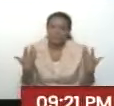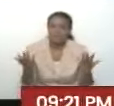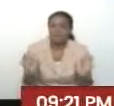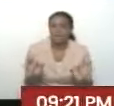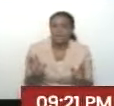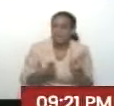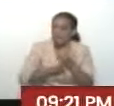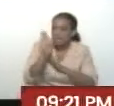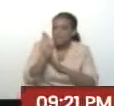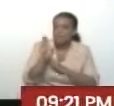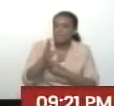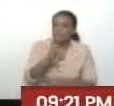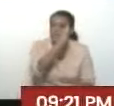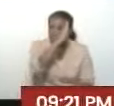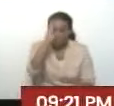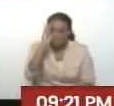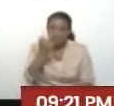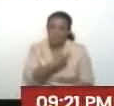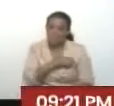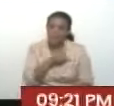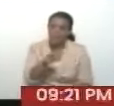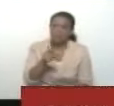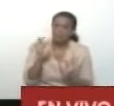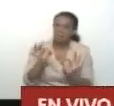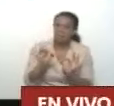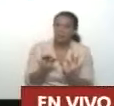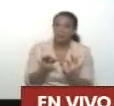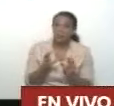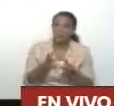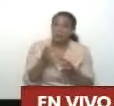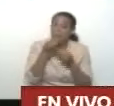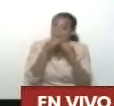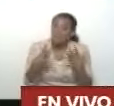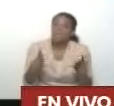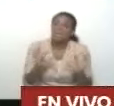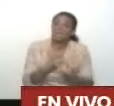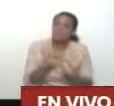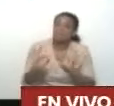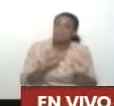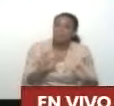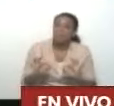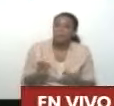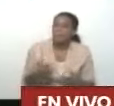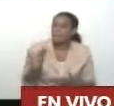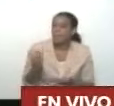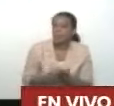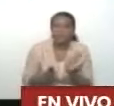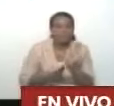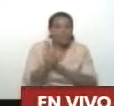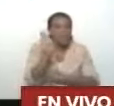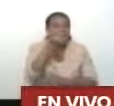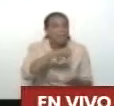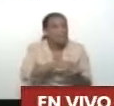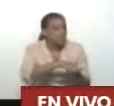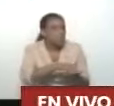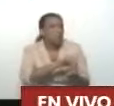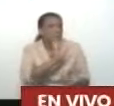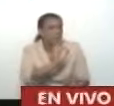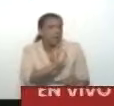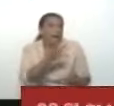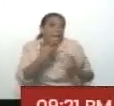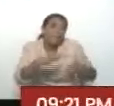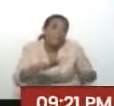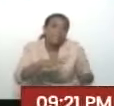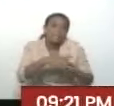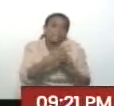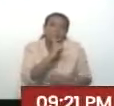del éxito de Madrid, por supuesto. Fue un éxito muy bonito y feliz del éxito de Nueva York, de Broadway,